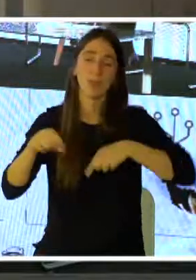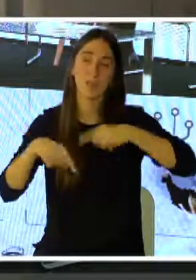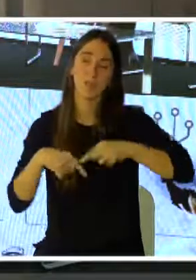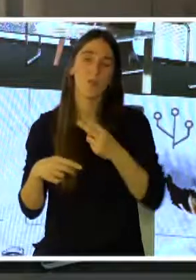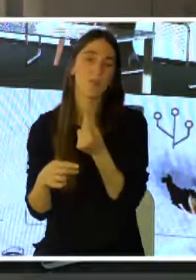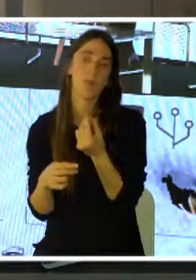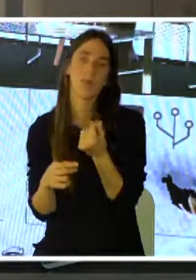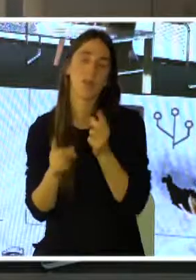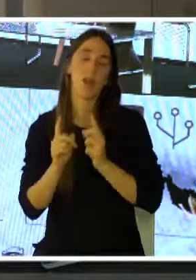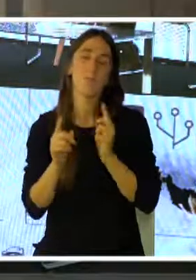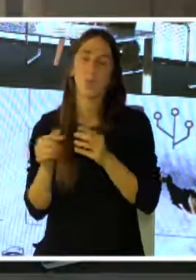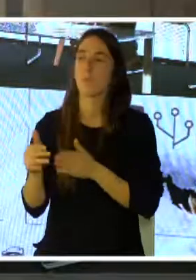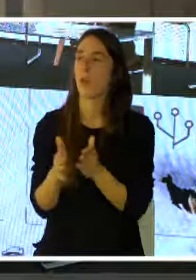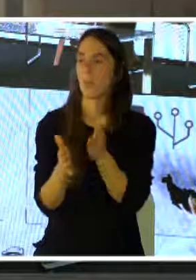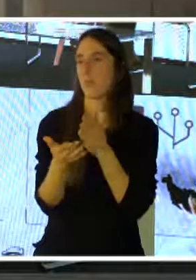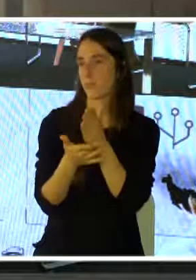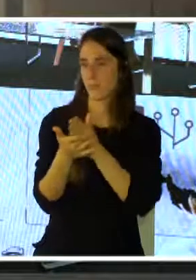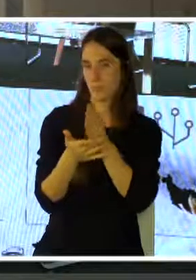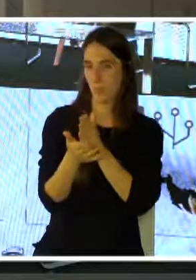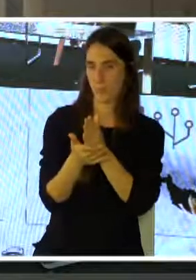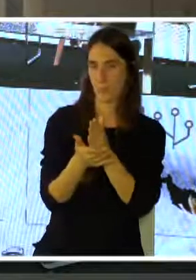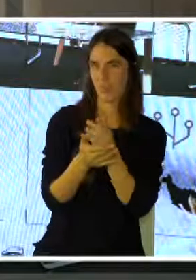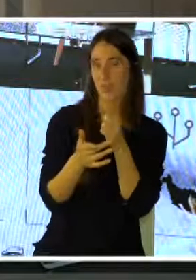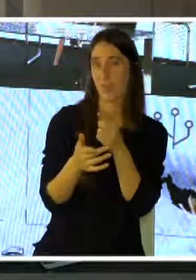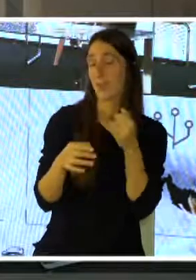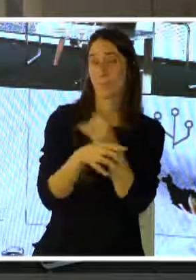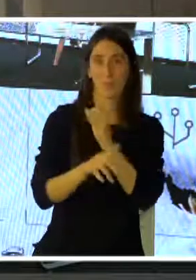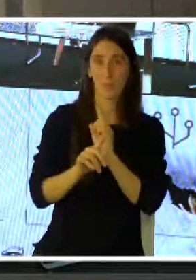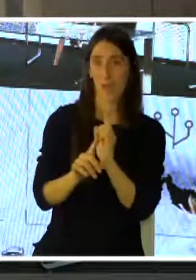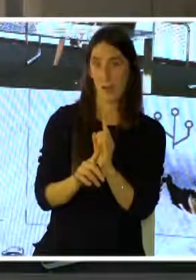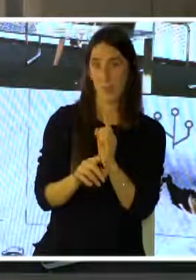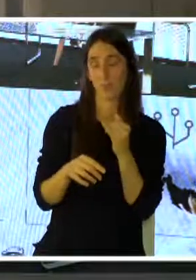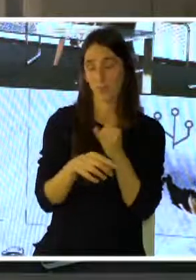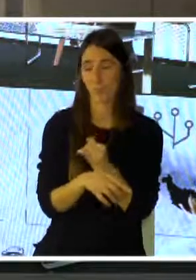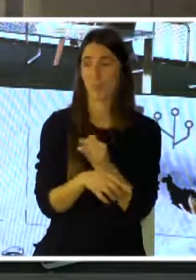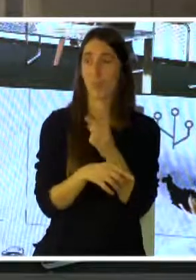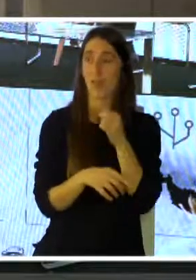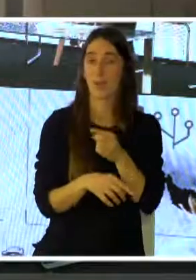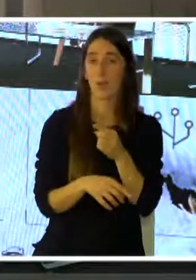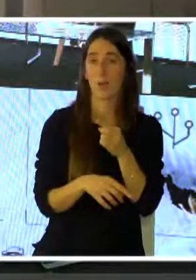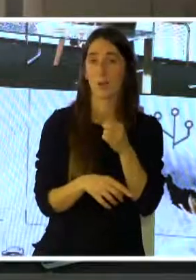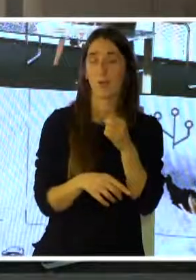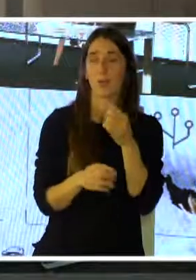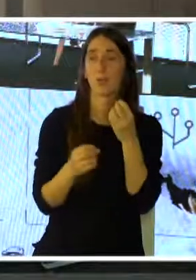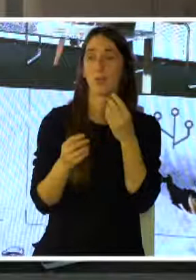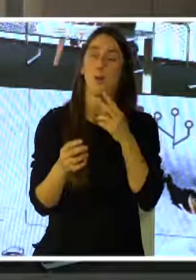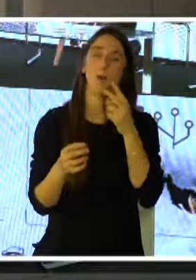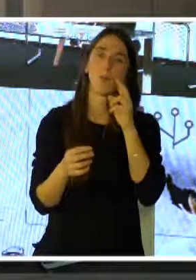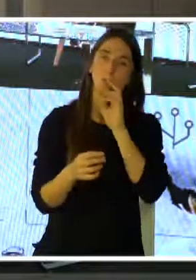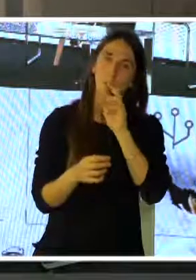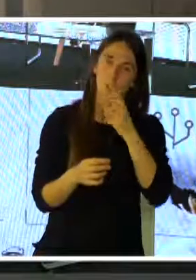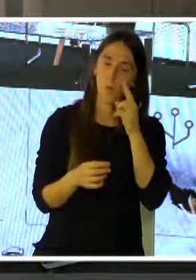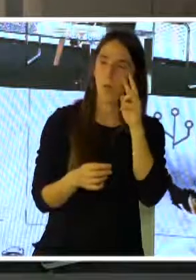más o menos viene por los mismos caminos siempre. Y eso es un error. Y eso es un error a primera vista o a una segunda